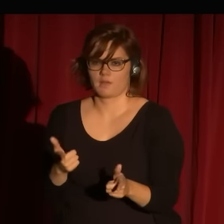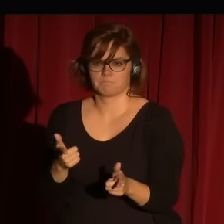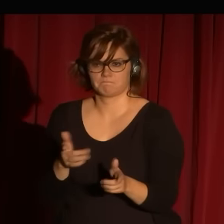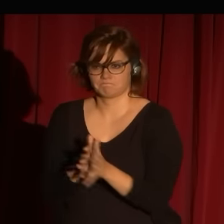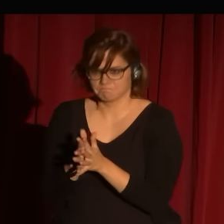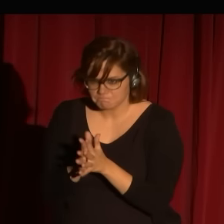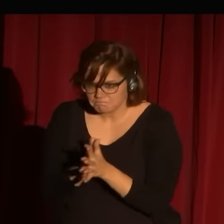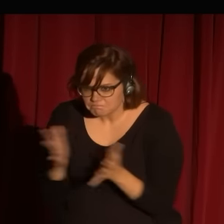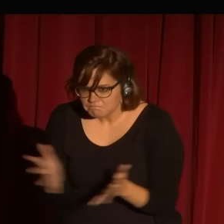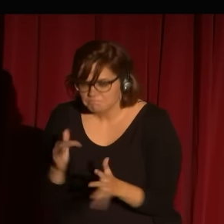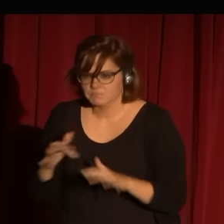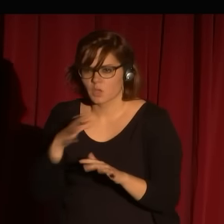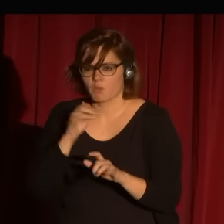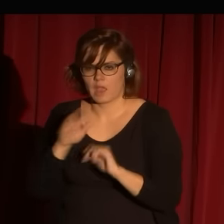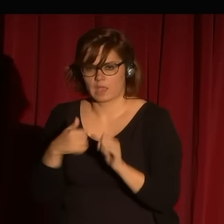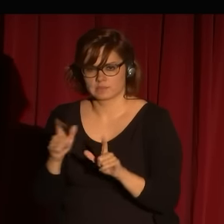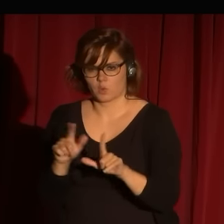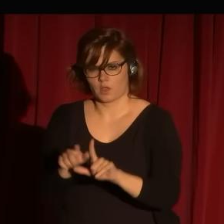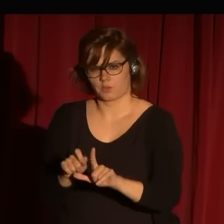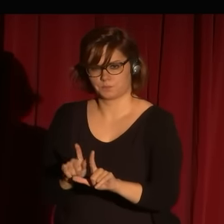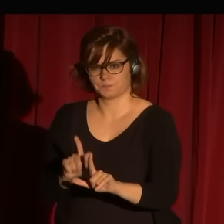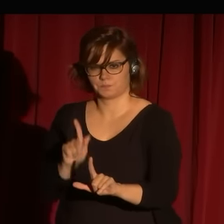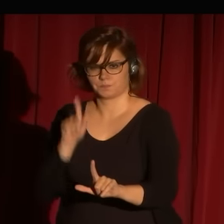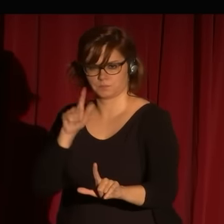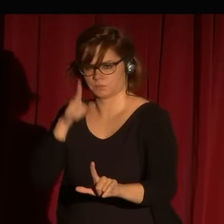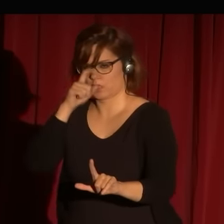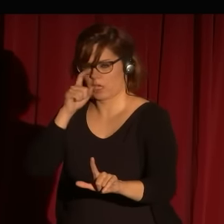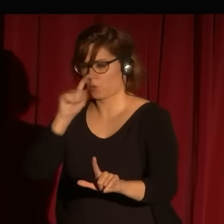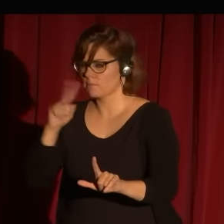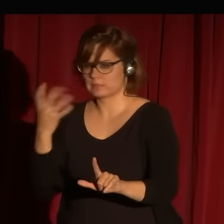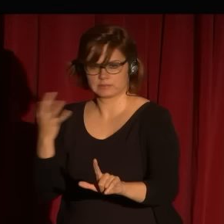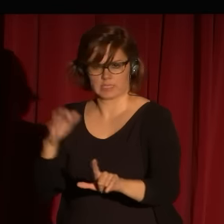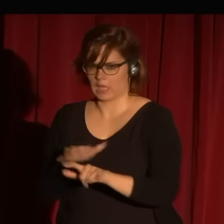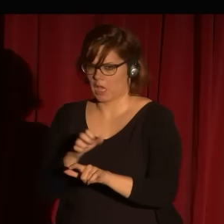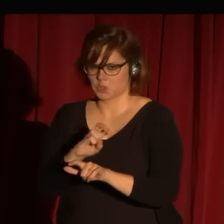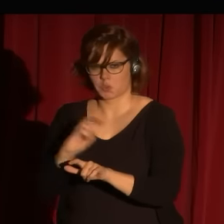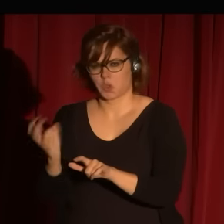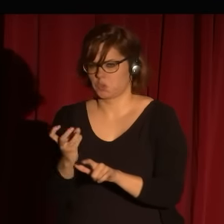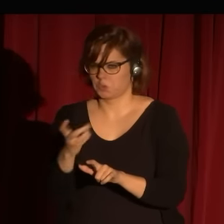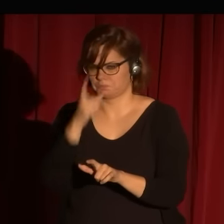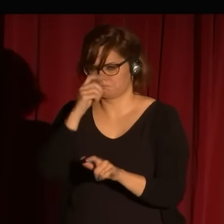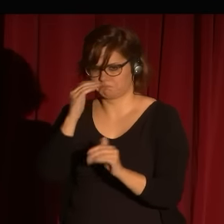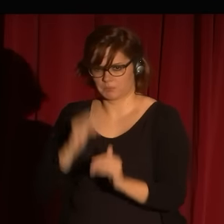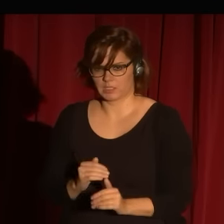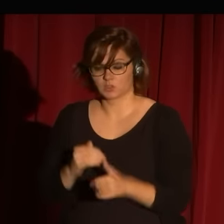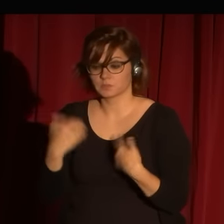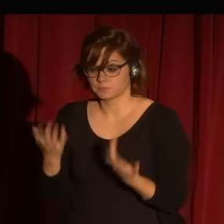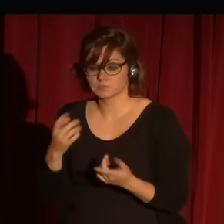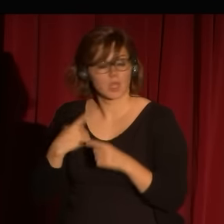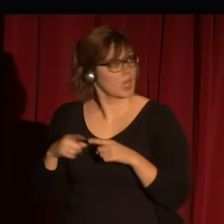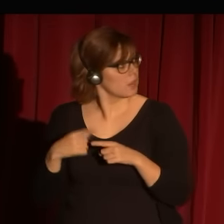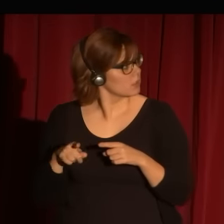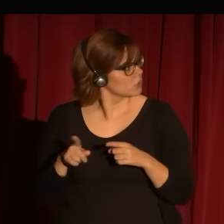tiene la sensación incluso que al alejarse del cuadro lo que Recuerda es el gato más que más que que lo demás bueno pensar en elementos como